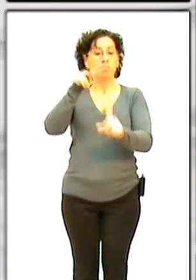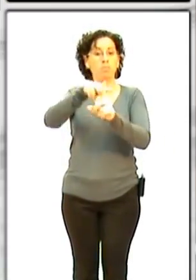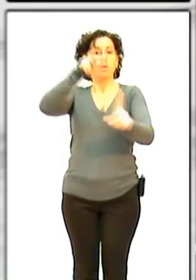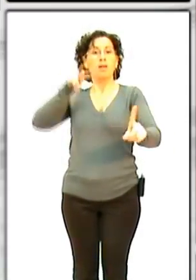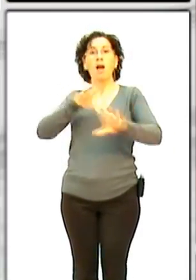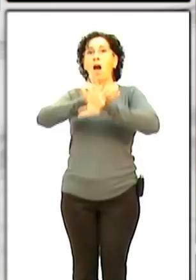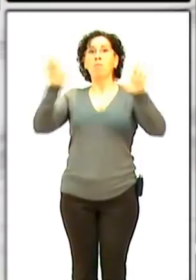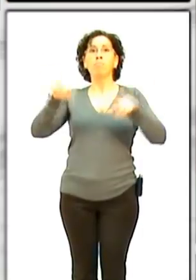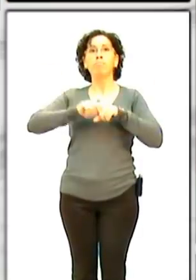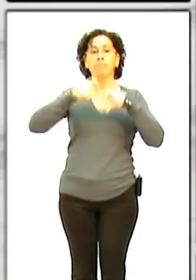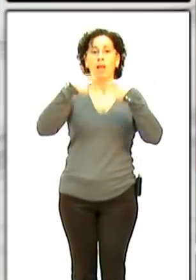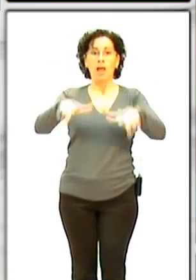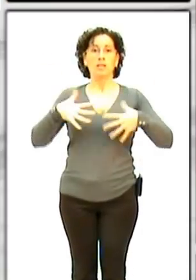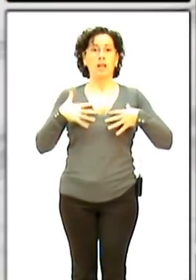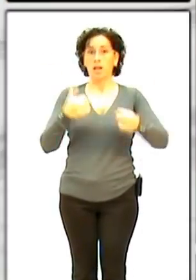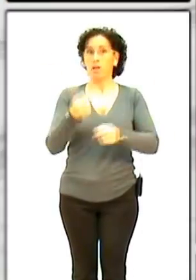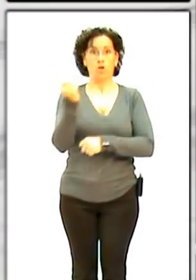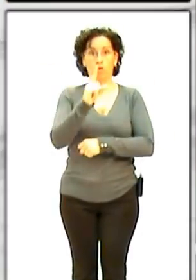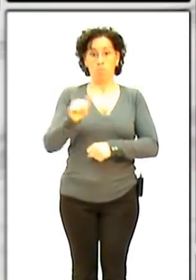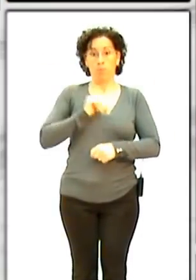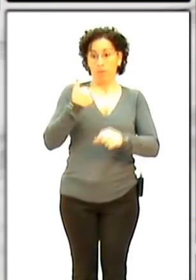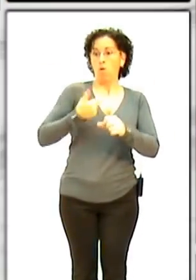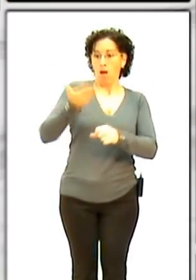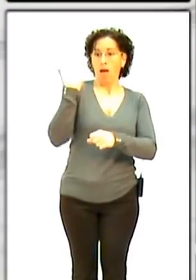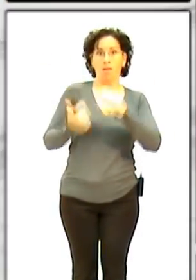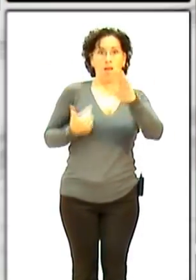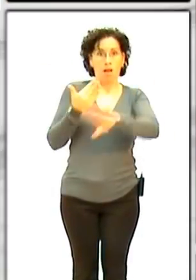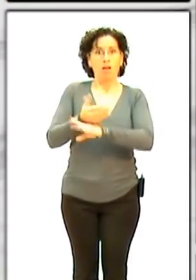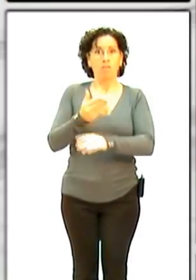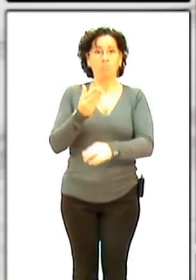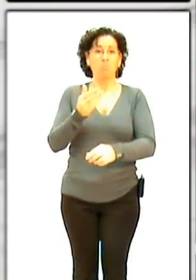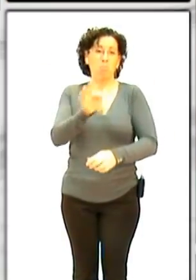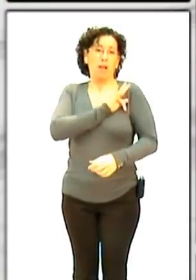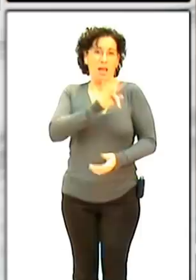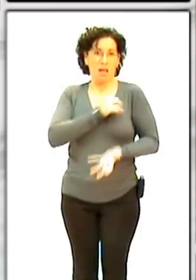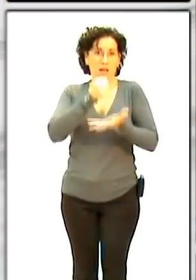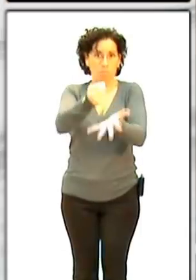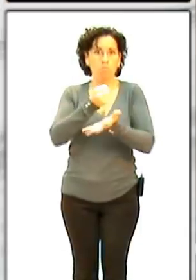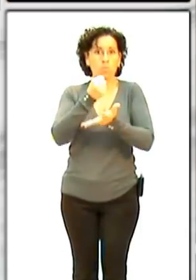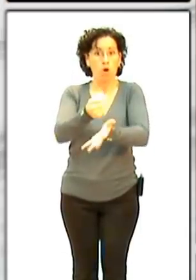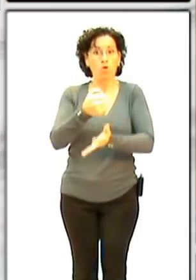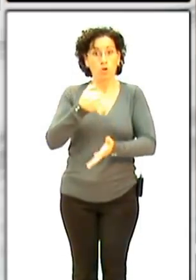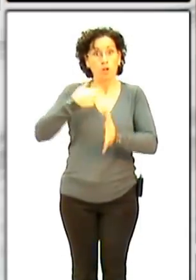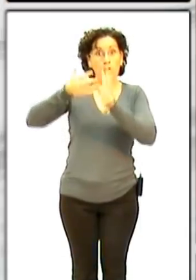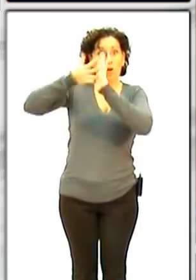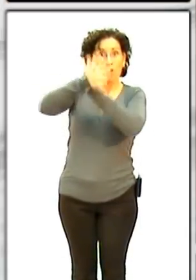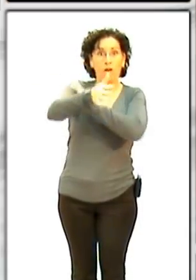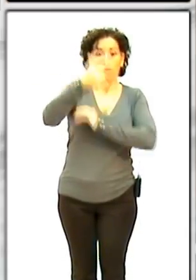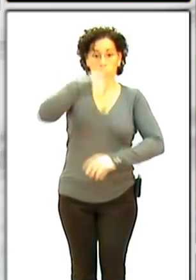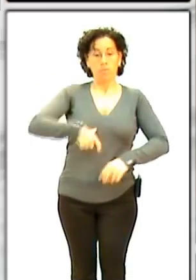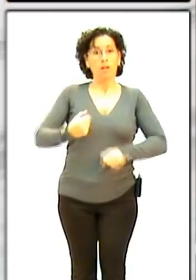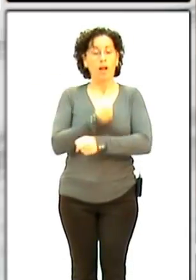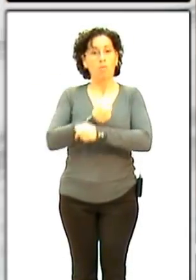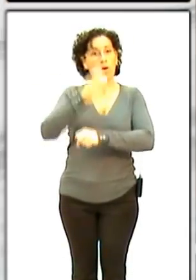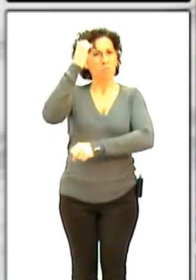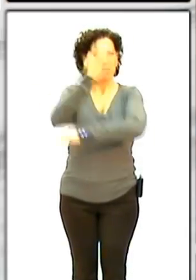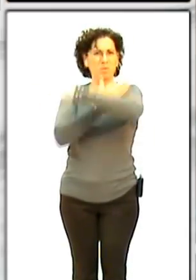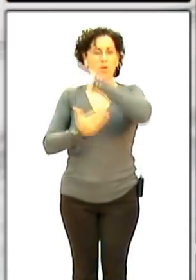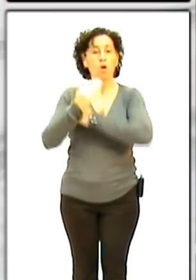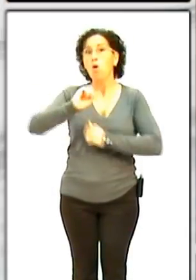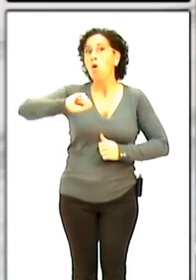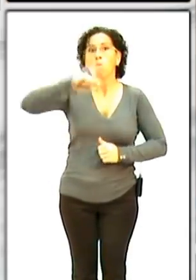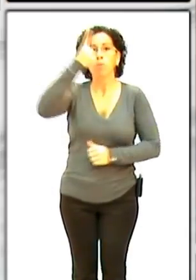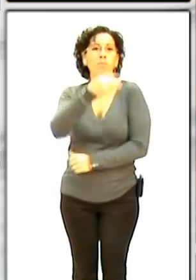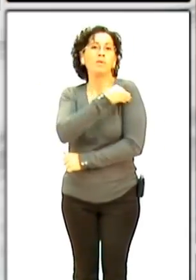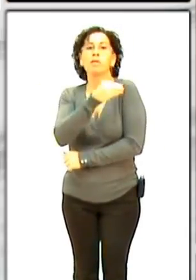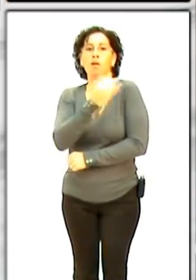vista sanitario. Ayer mismo participaba en una entrega de premios y cuando dije que trabajaban en el Real Patronato sobre Discapacidad, lo primero que me